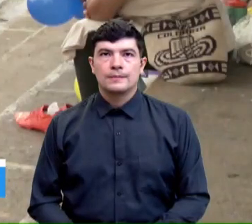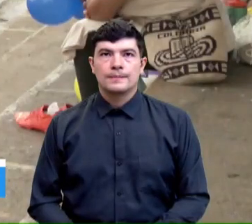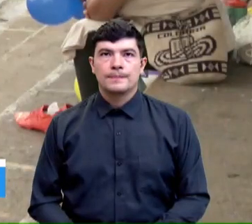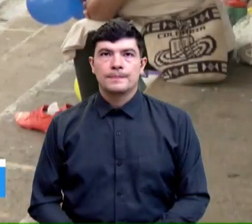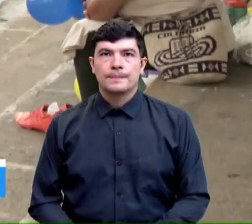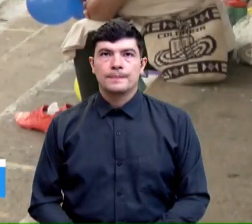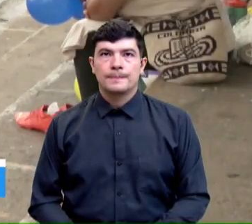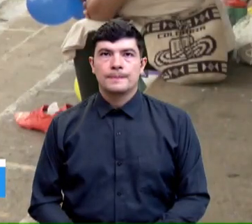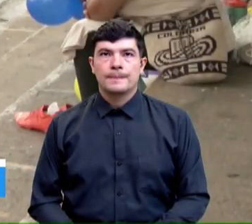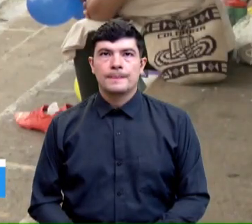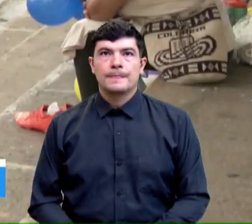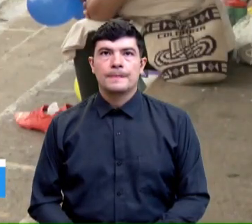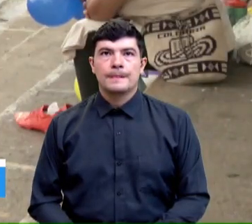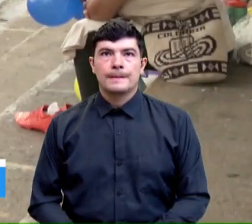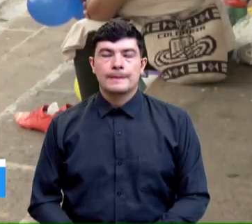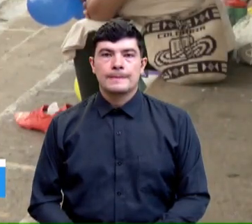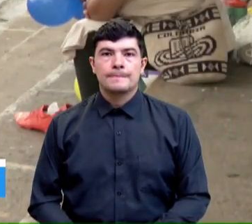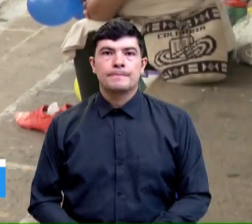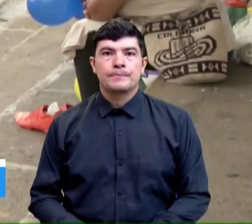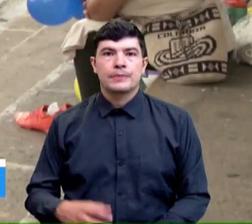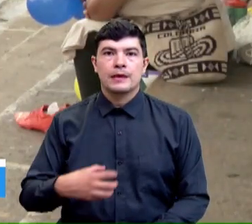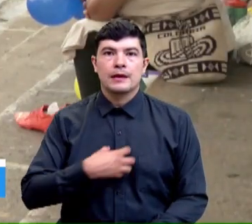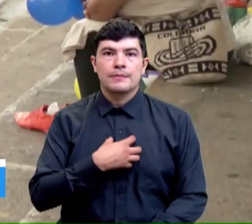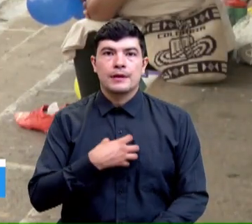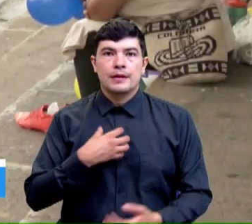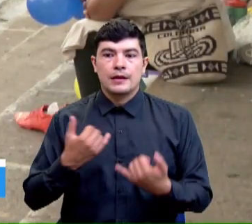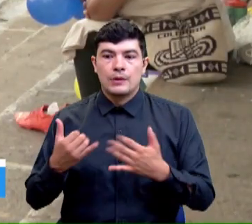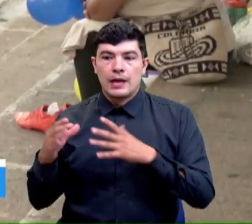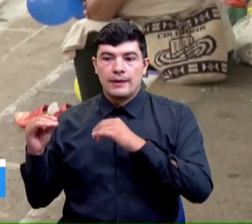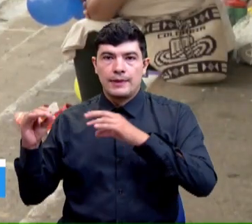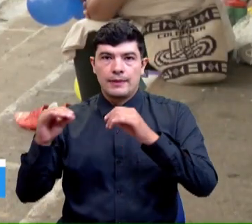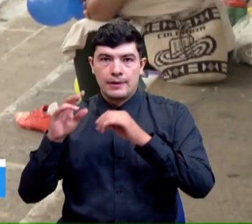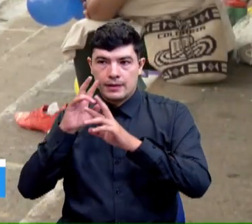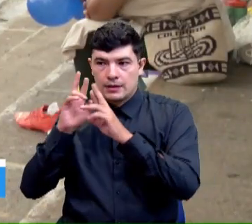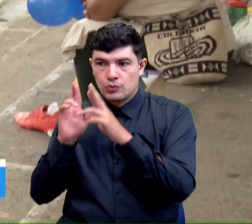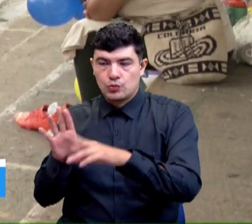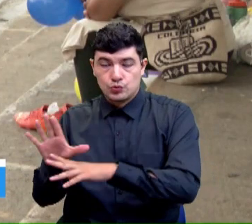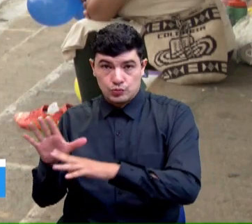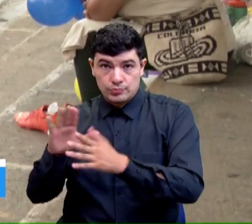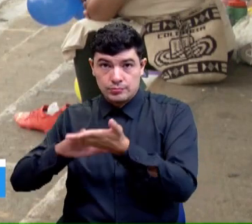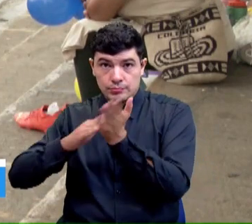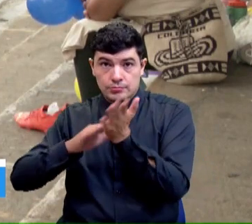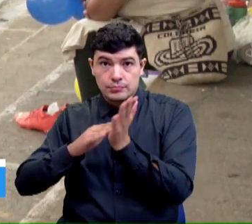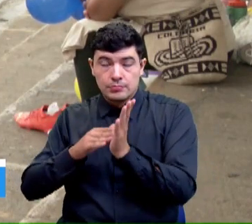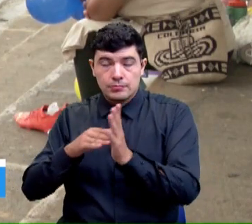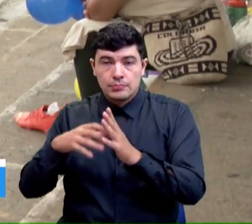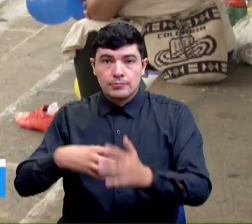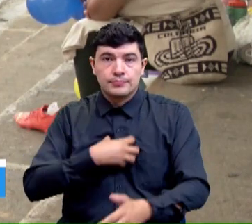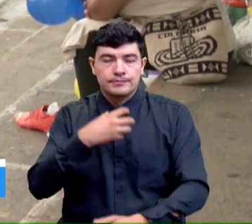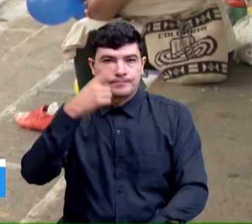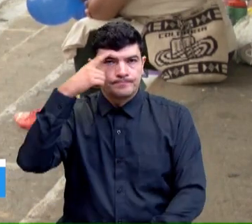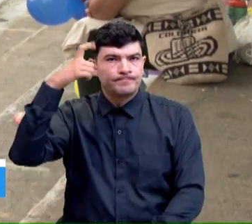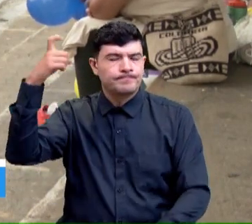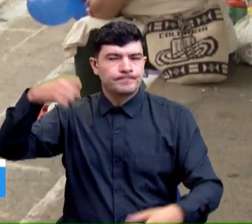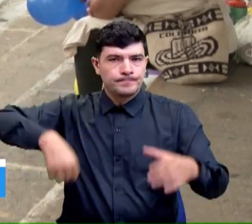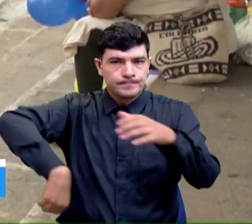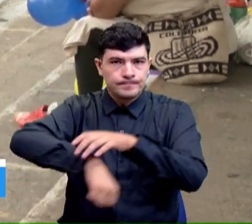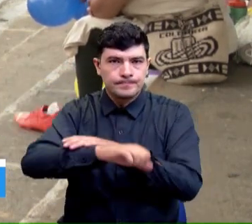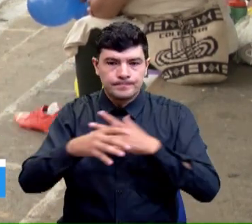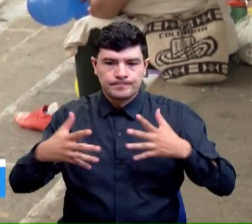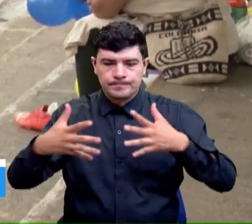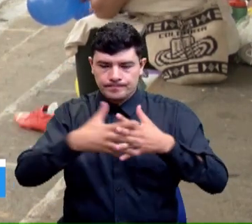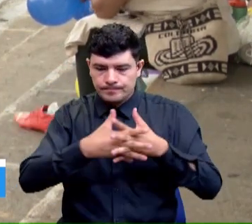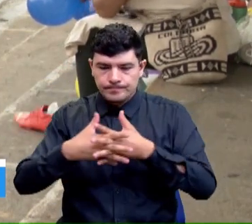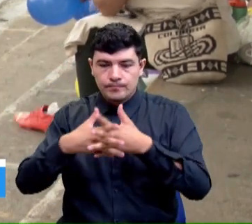Pero también tenemos tiempo para hablar de un torneo que se cumple en Florida Blanca. El torneo de soñadores en el fútbol integra y busca